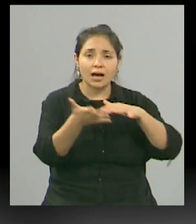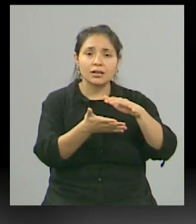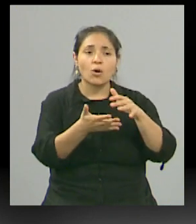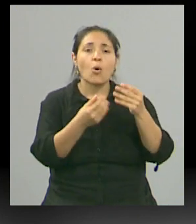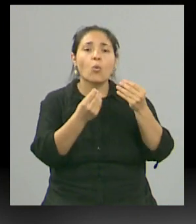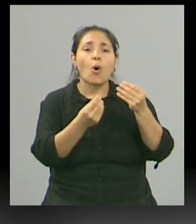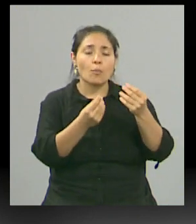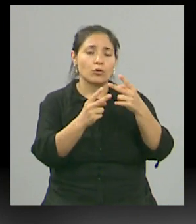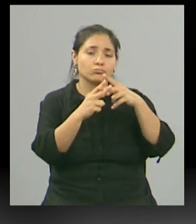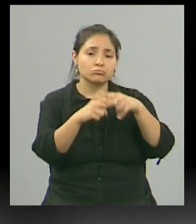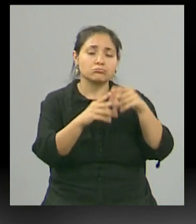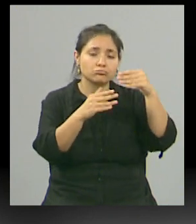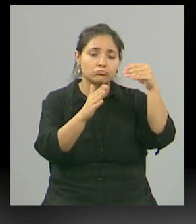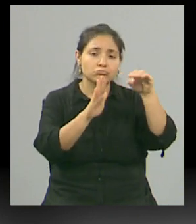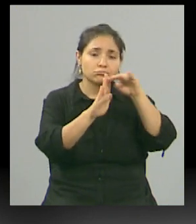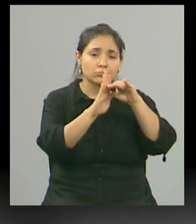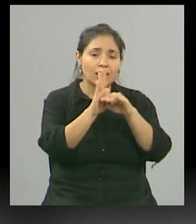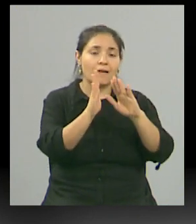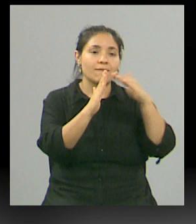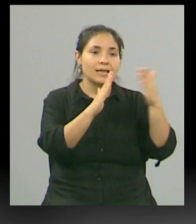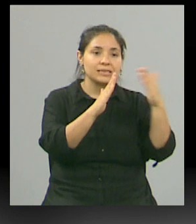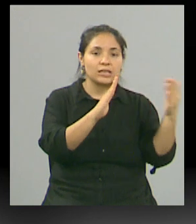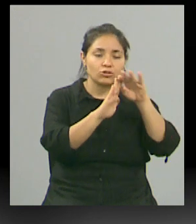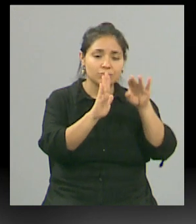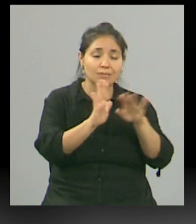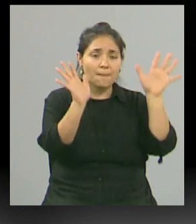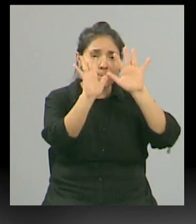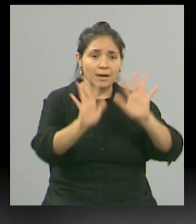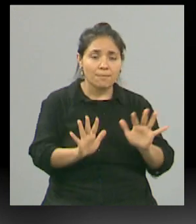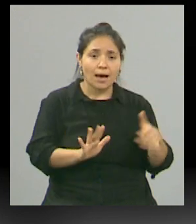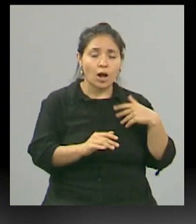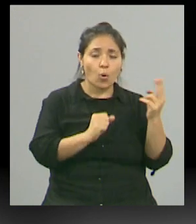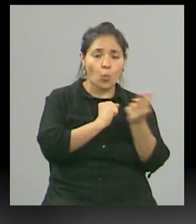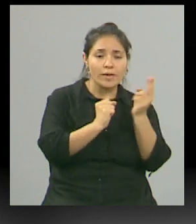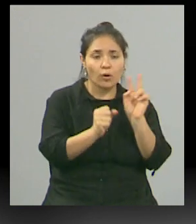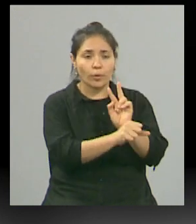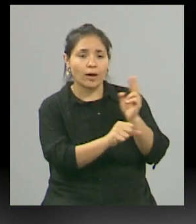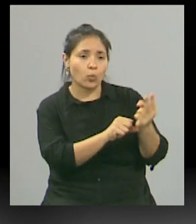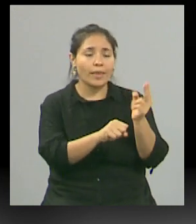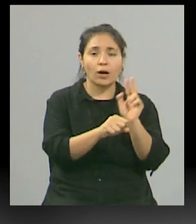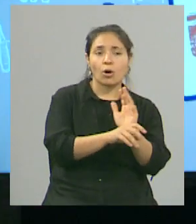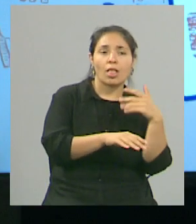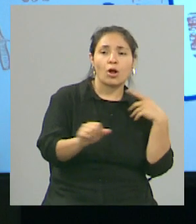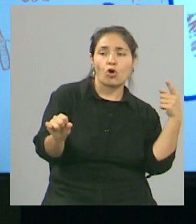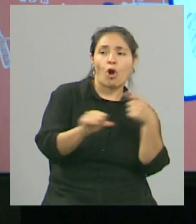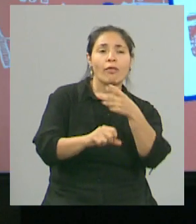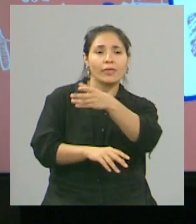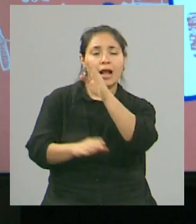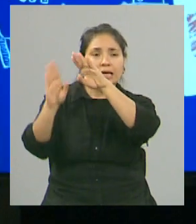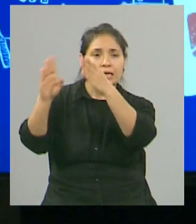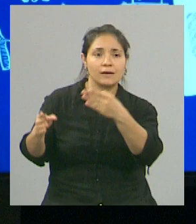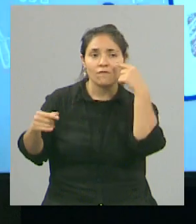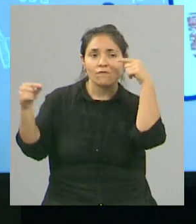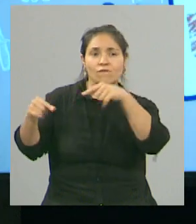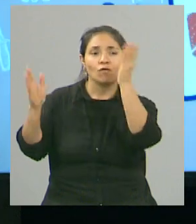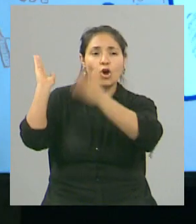comunitarias desarrollan los vecinos y redes de cuidados para hacer frente a la violencia institucional. Son unos lugares, los barrios